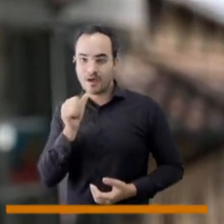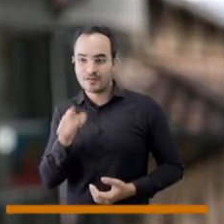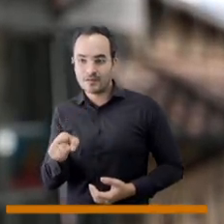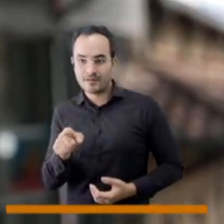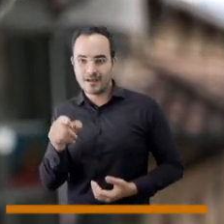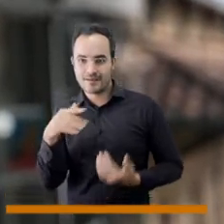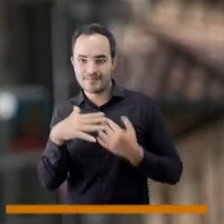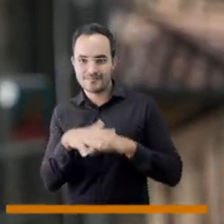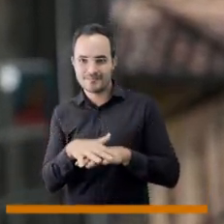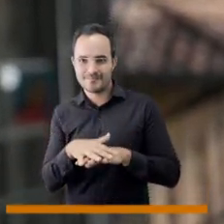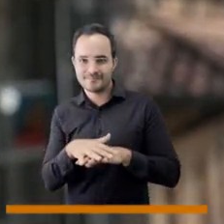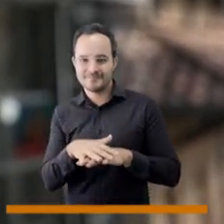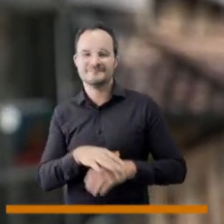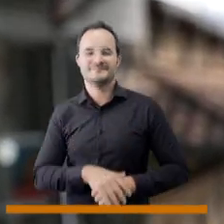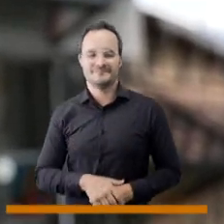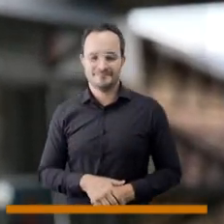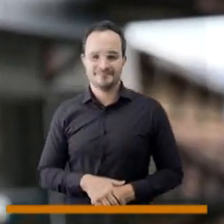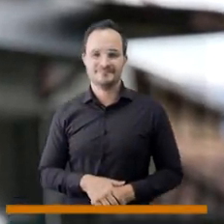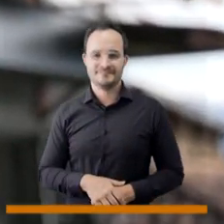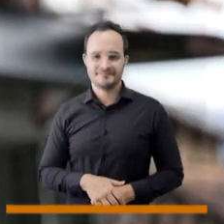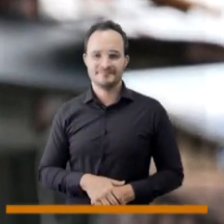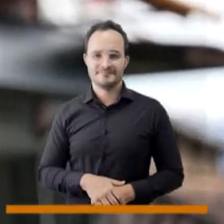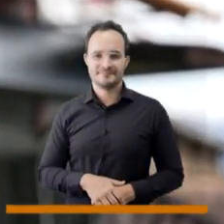cogió agua, cogió la batea,